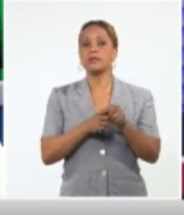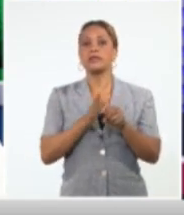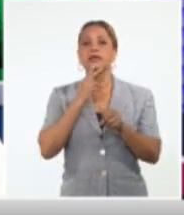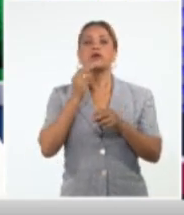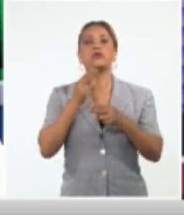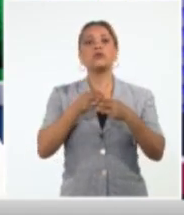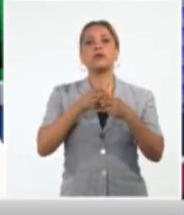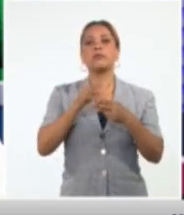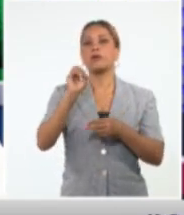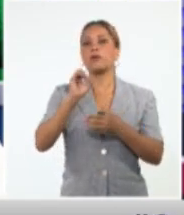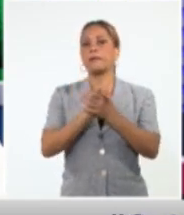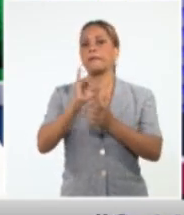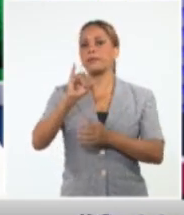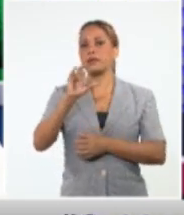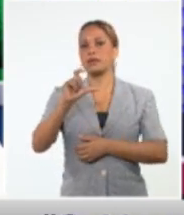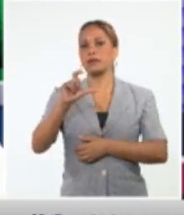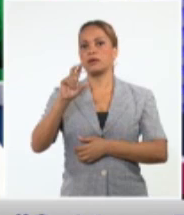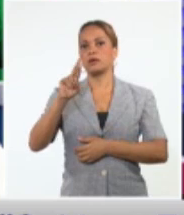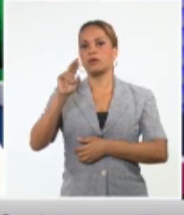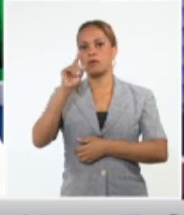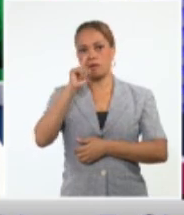Omicron,